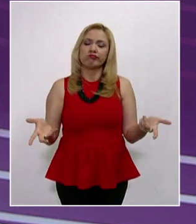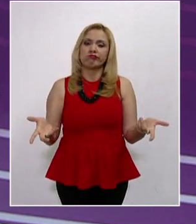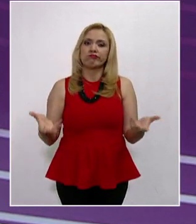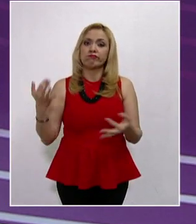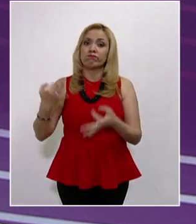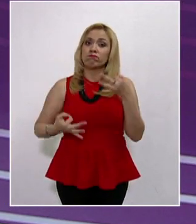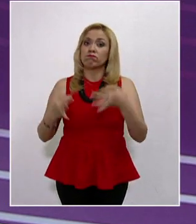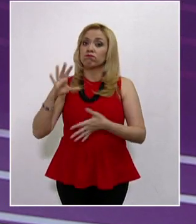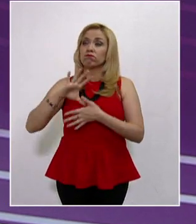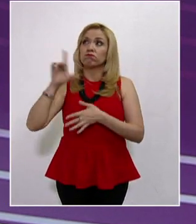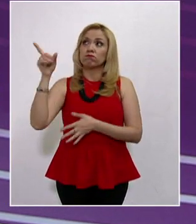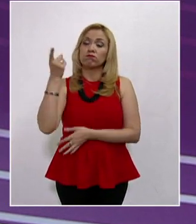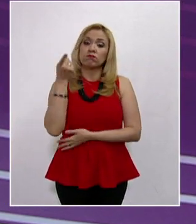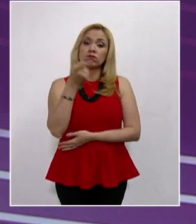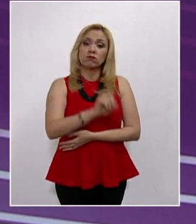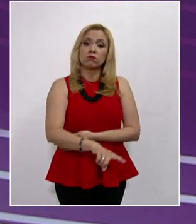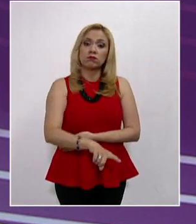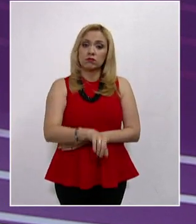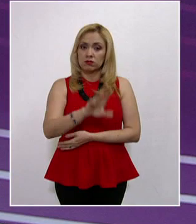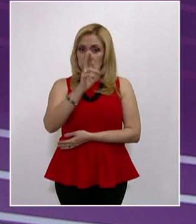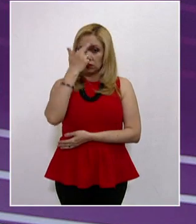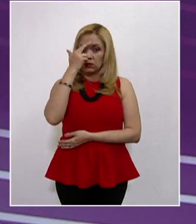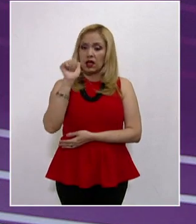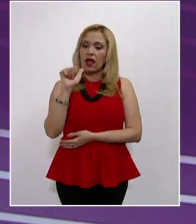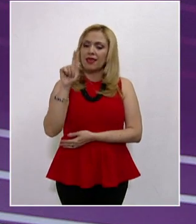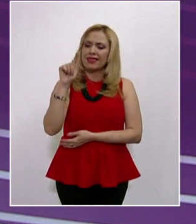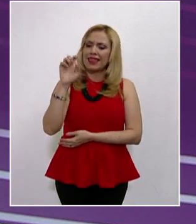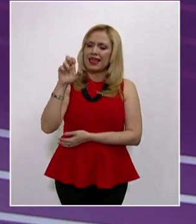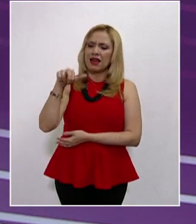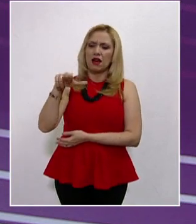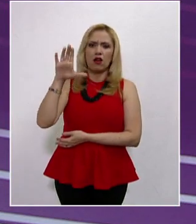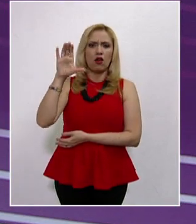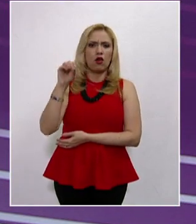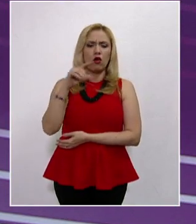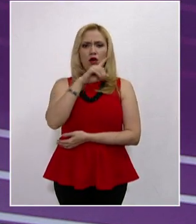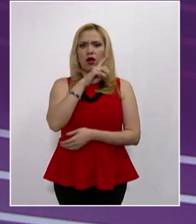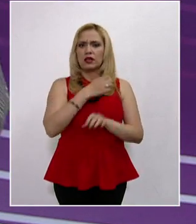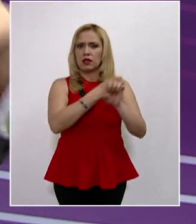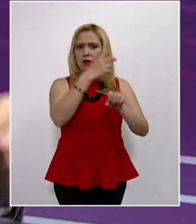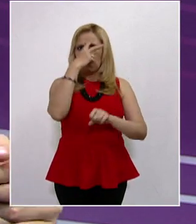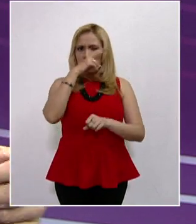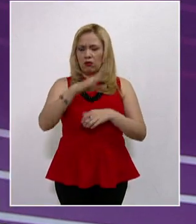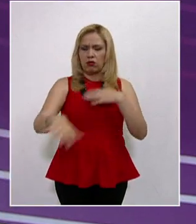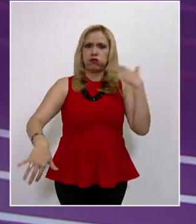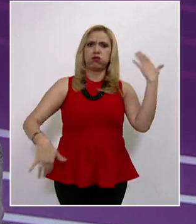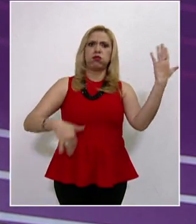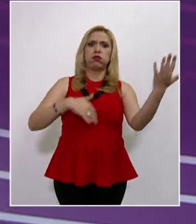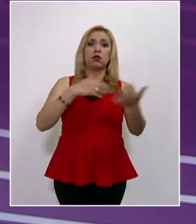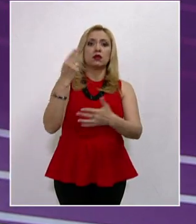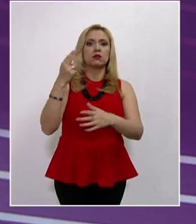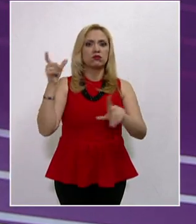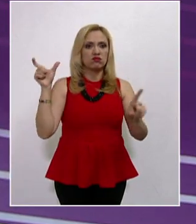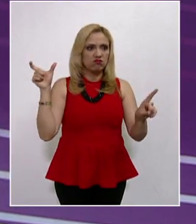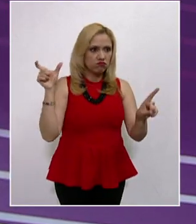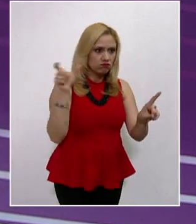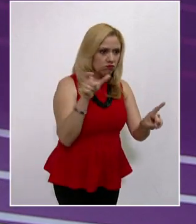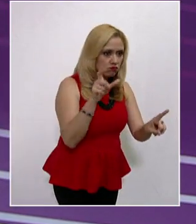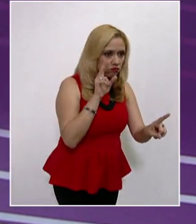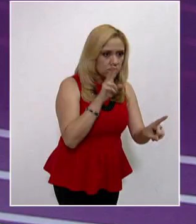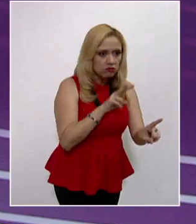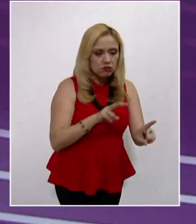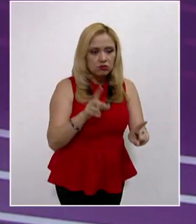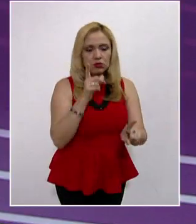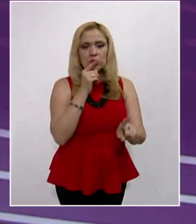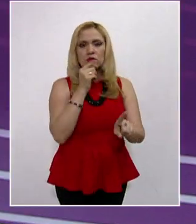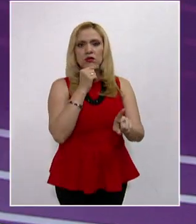Corte Interamericana ordenó en el caso Atenco la creación de un observatorio independiente en ese momento a la Policía Federal, a las